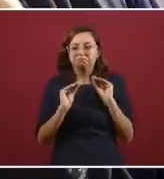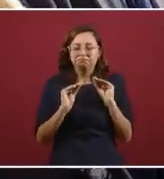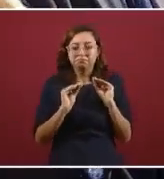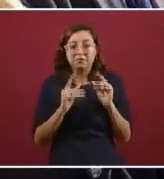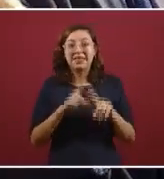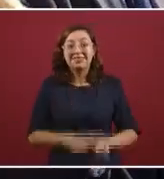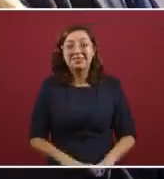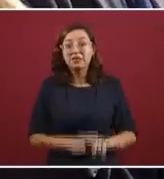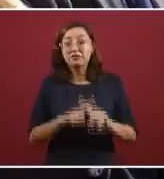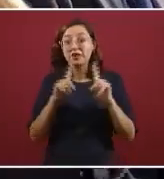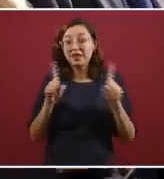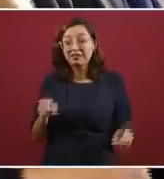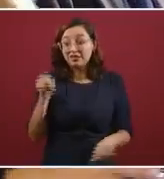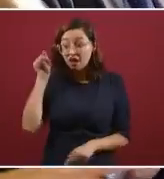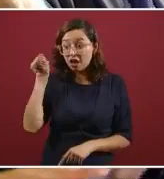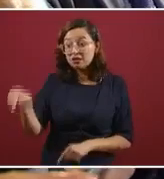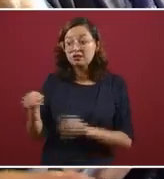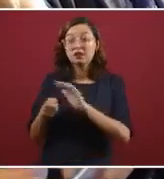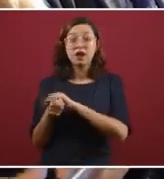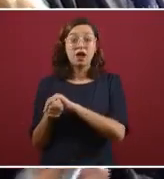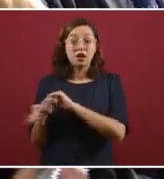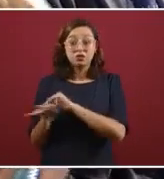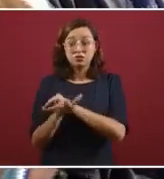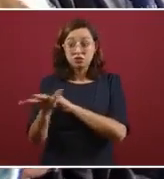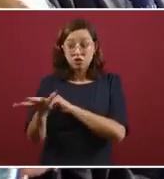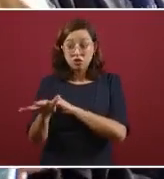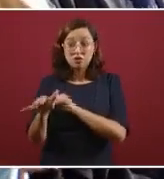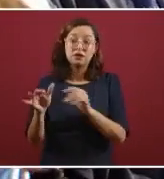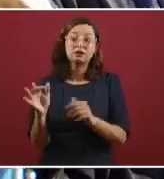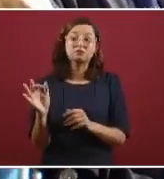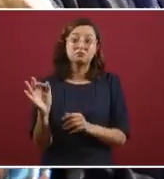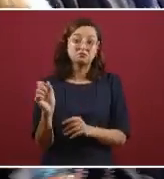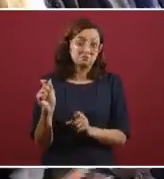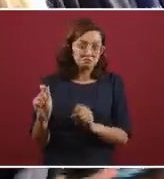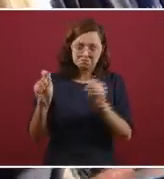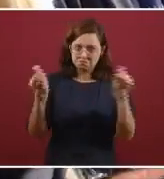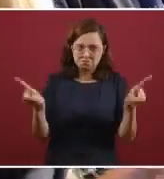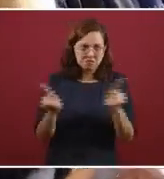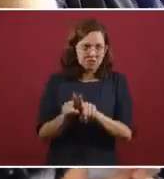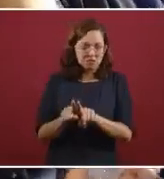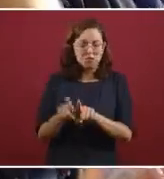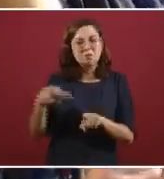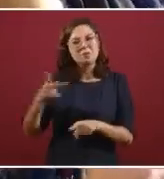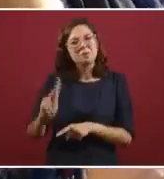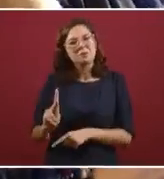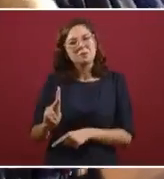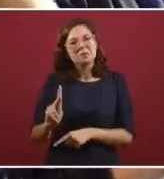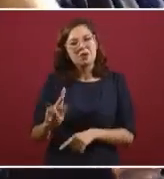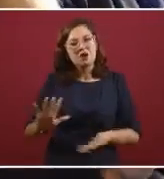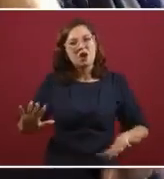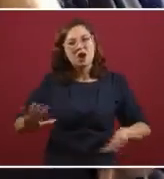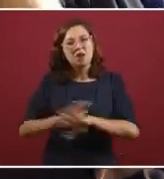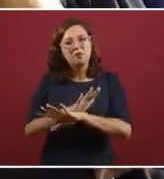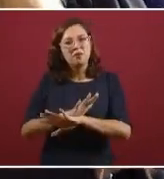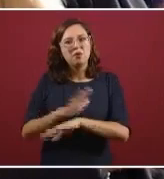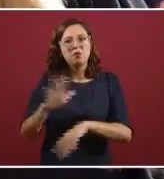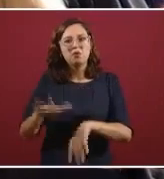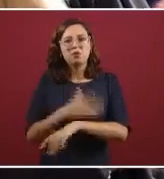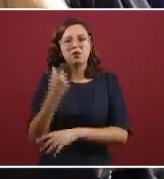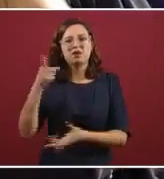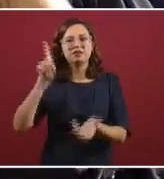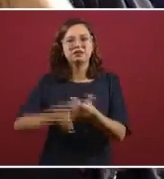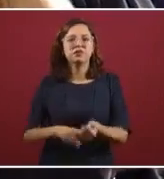la situación en Ayotzinapa, que pudo derivar en lo mismo, cambió porque se volvió un hecho político. Y